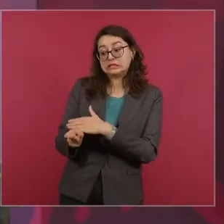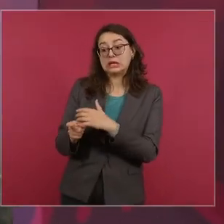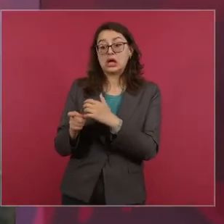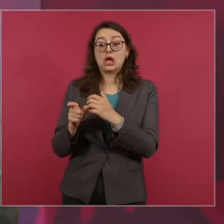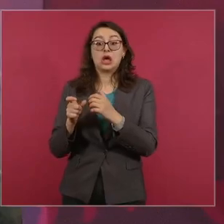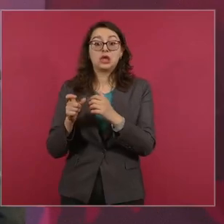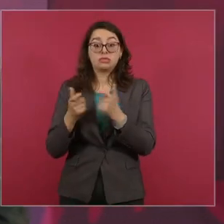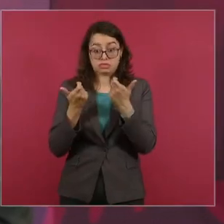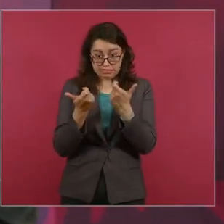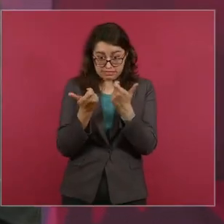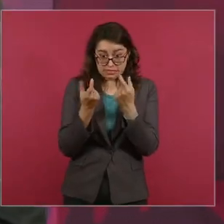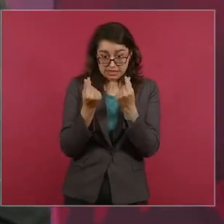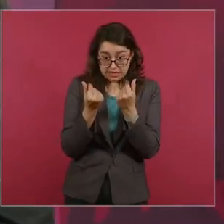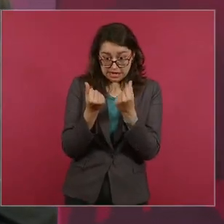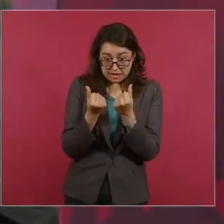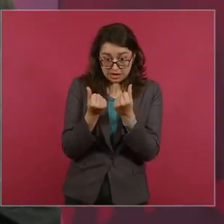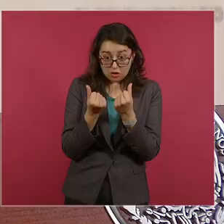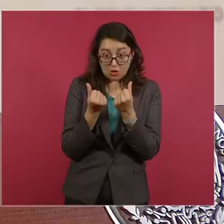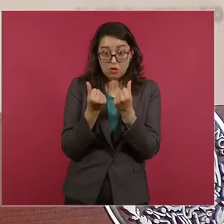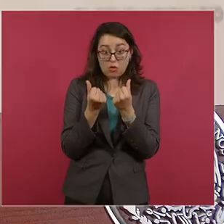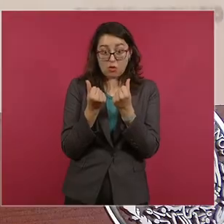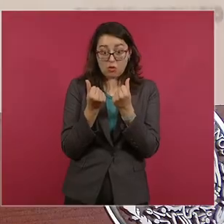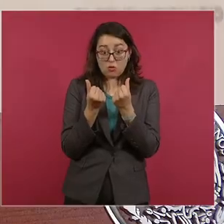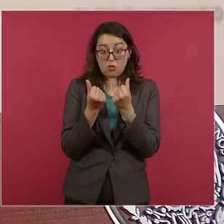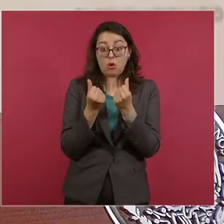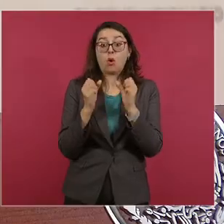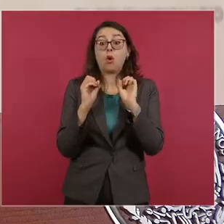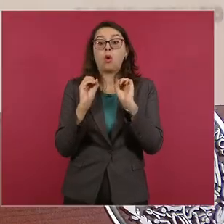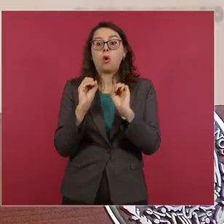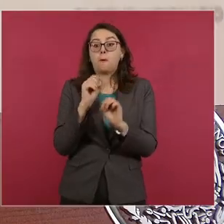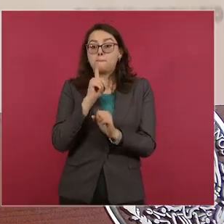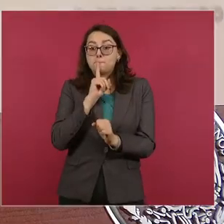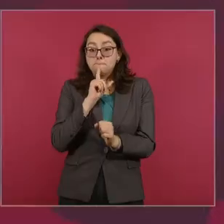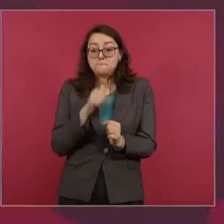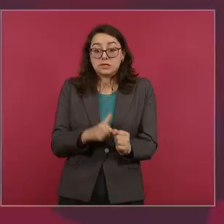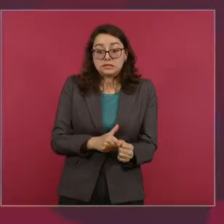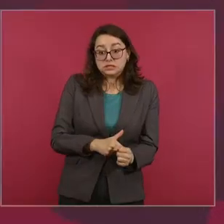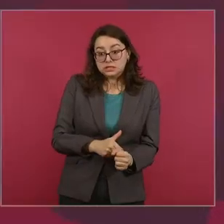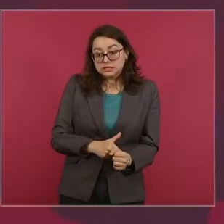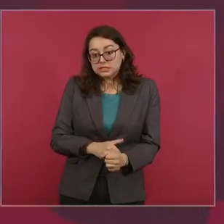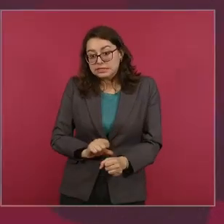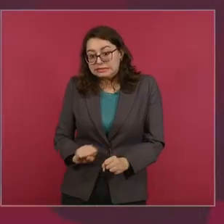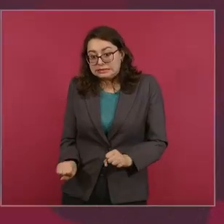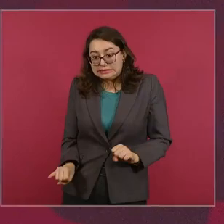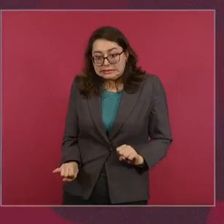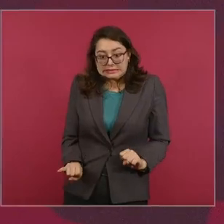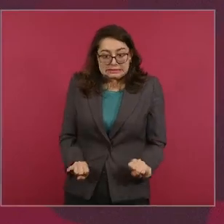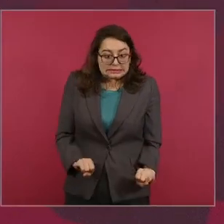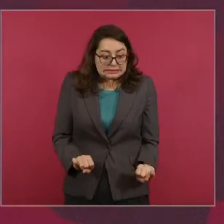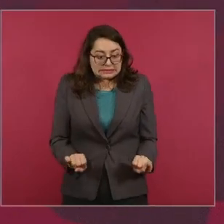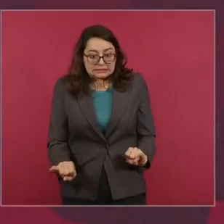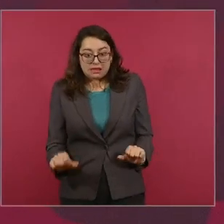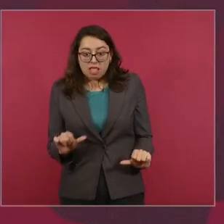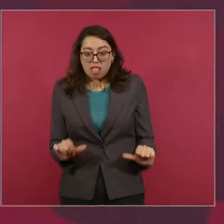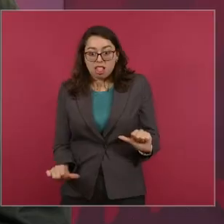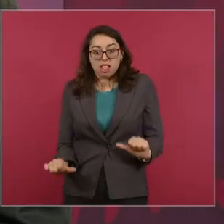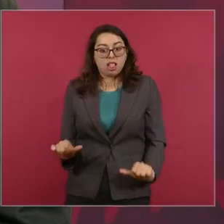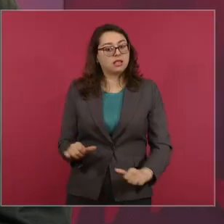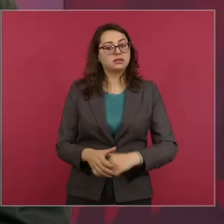abiertos es decir descarados ni encubiertos ese